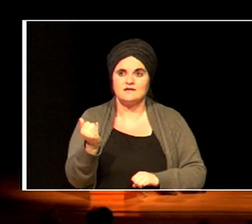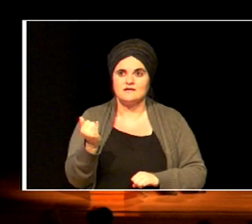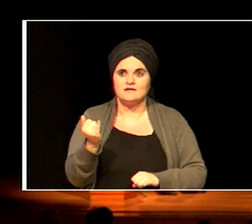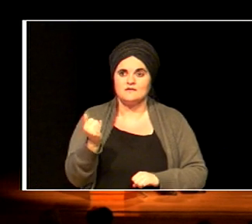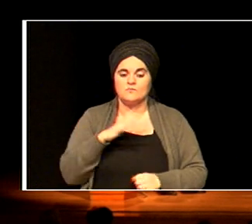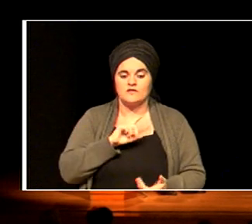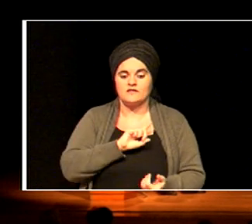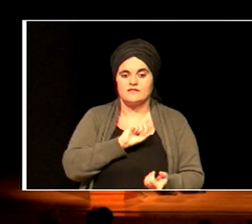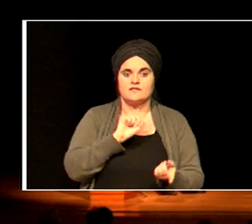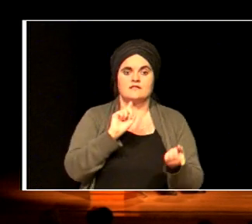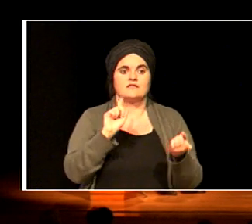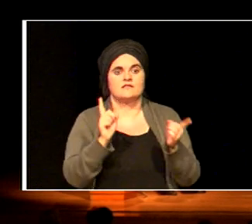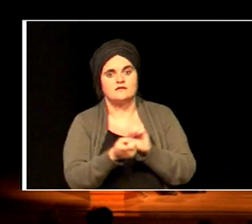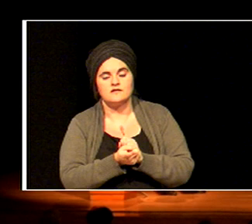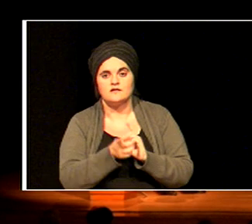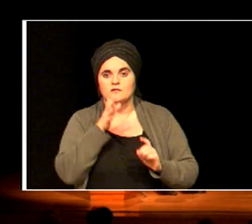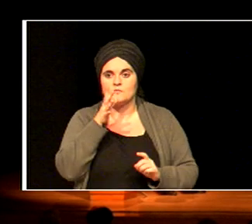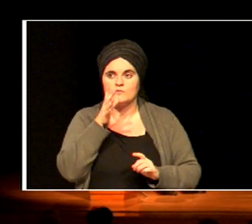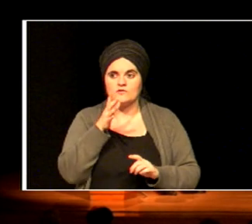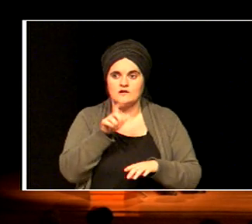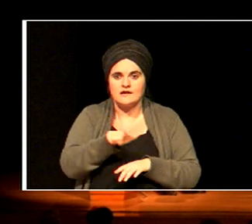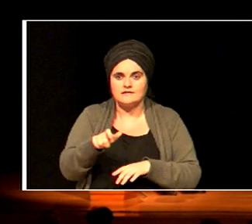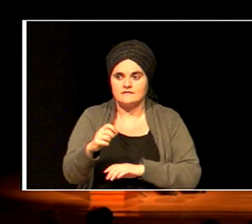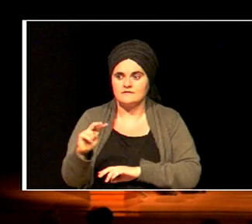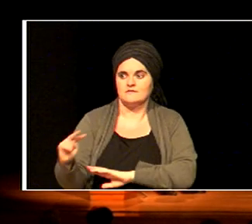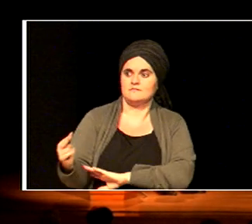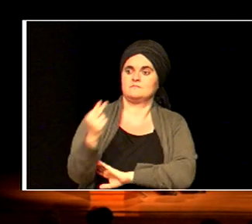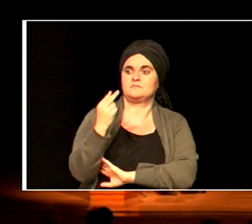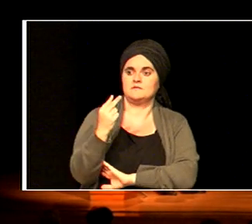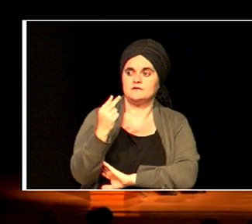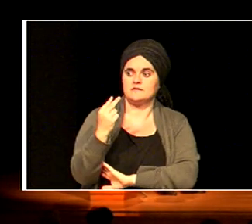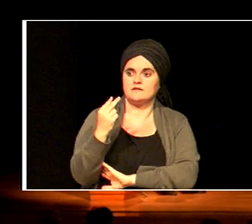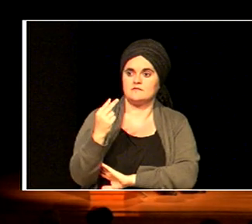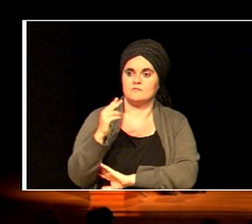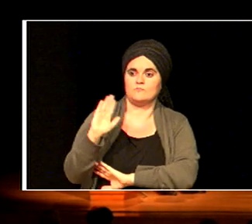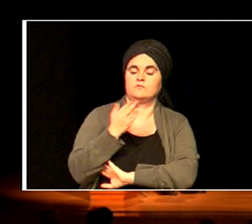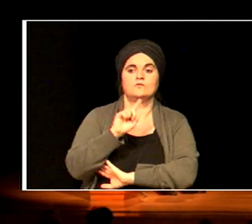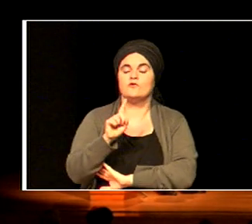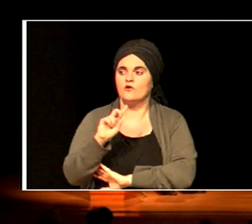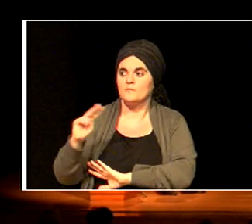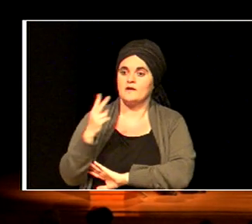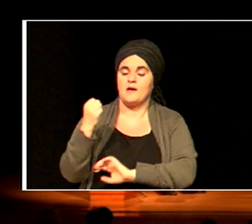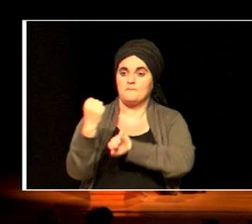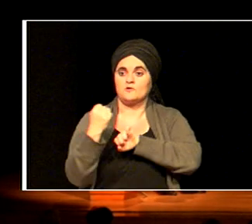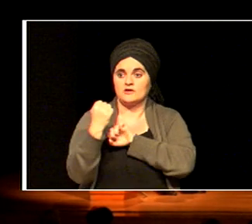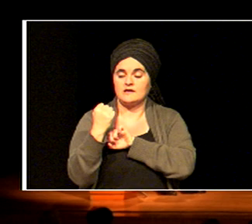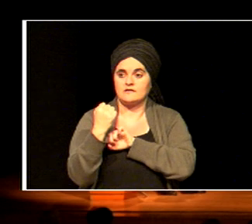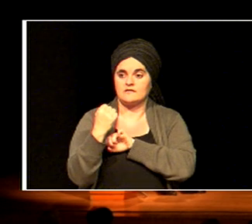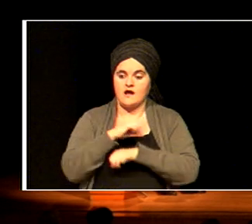sé que la persona que va a venir a contenerme no va a venir a dañarme, sino que va a venir a protegerme, ¿no? A protegerme de mí. Y